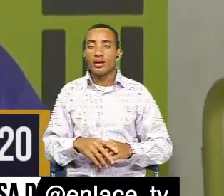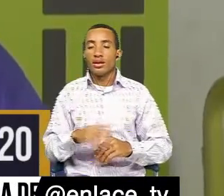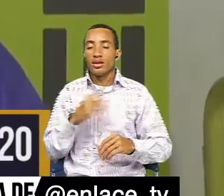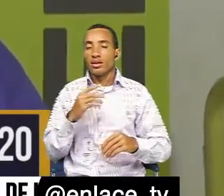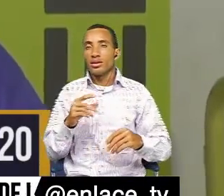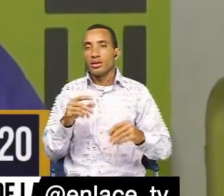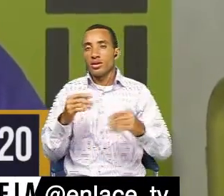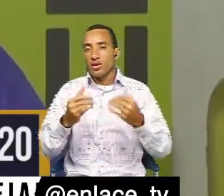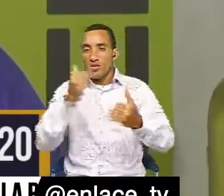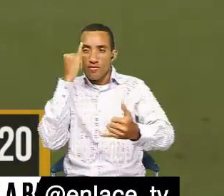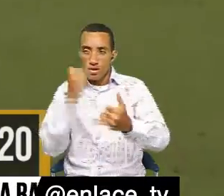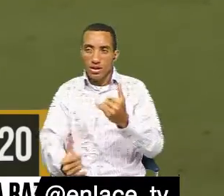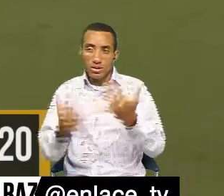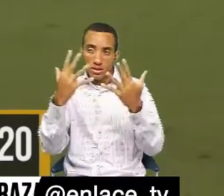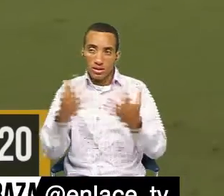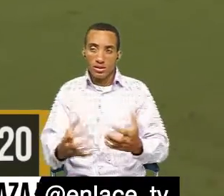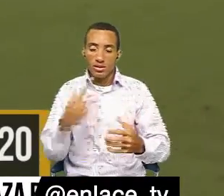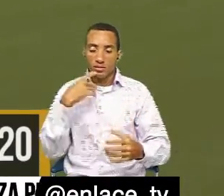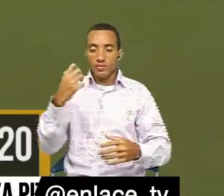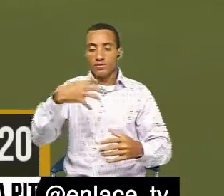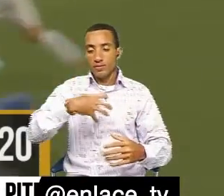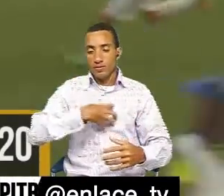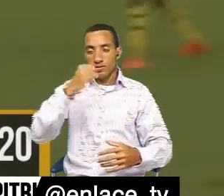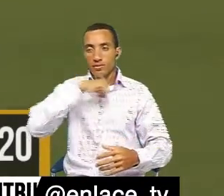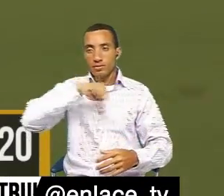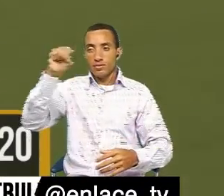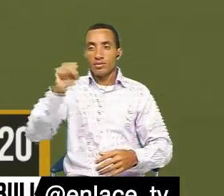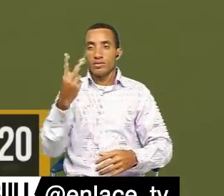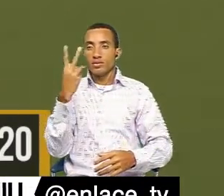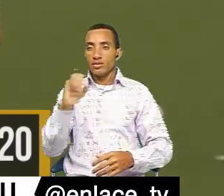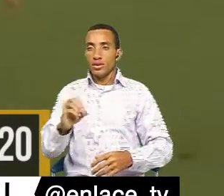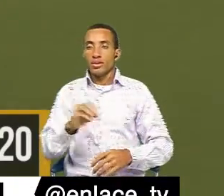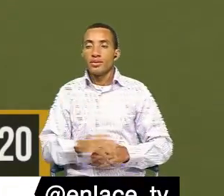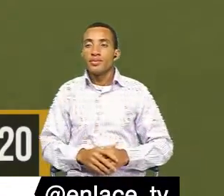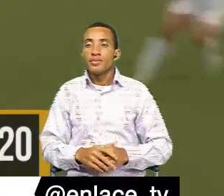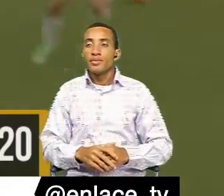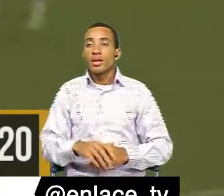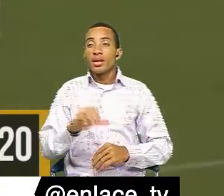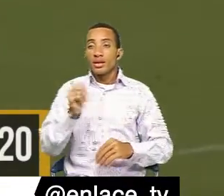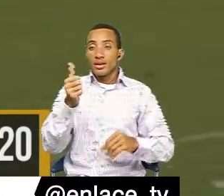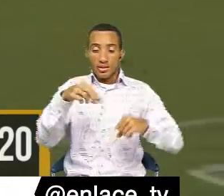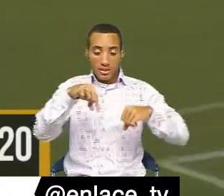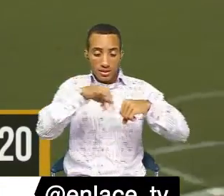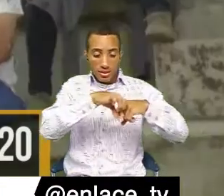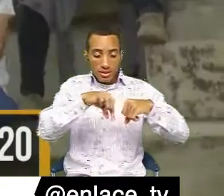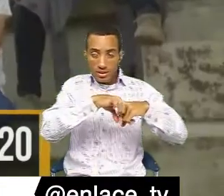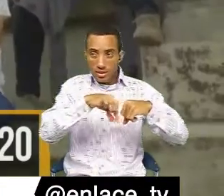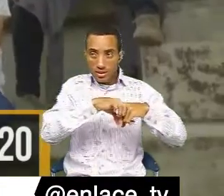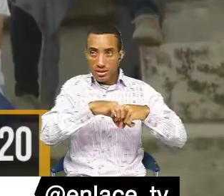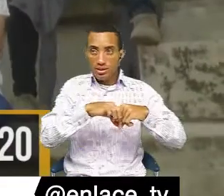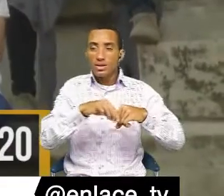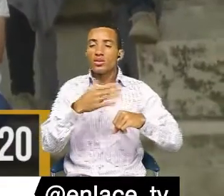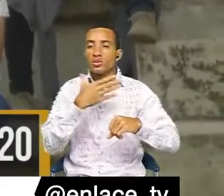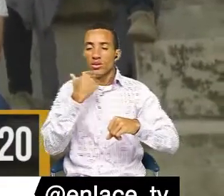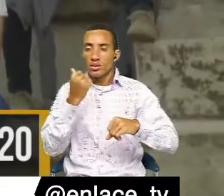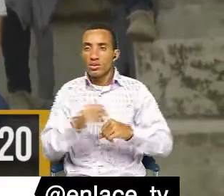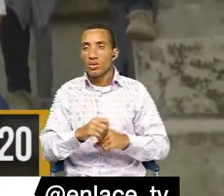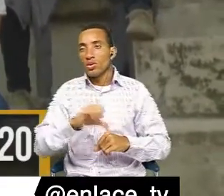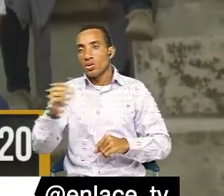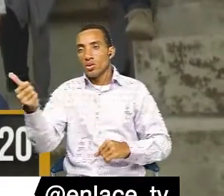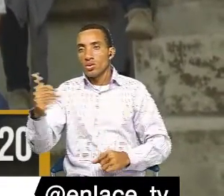y ganar este torneo sub-20. Alianza Petrolera se ubica entre los 10 mejores equipos del país de este torneo nacional. Junto a ella se posicionan